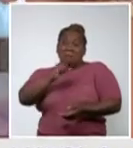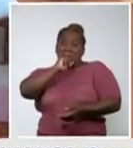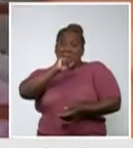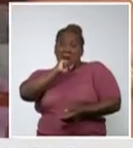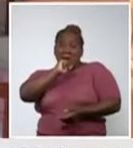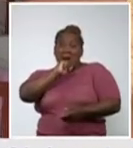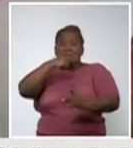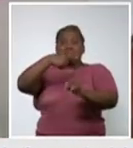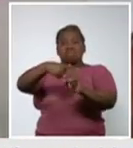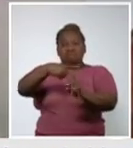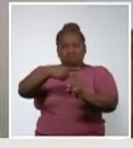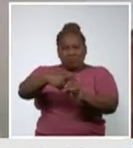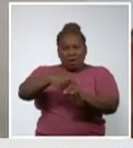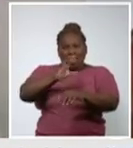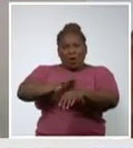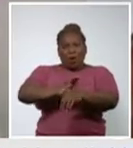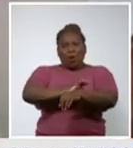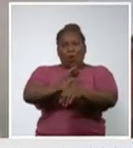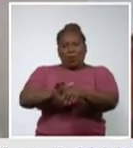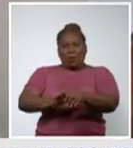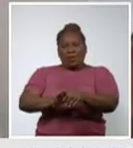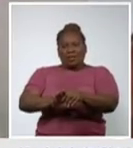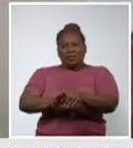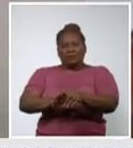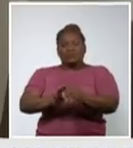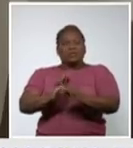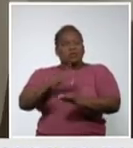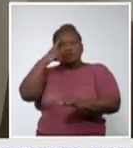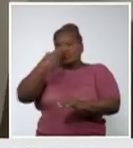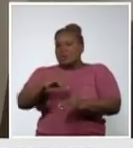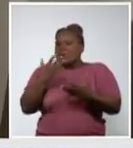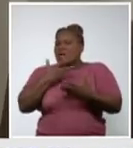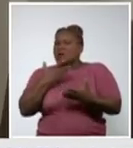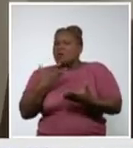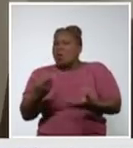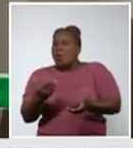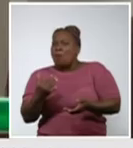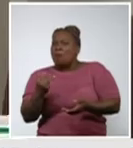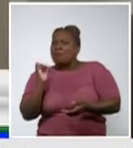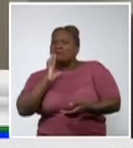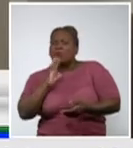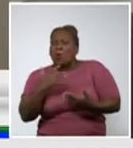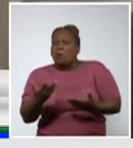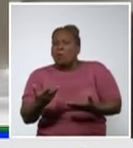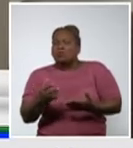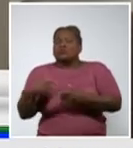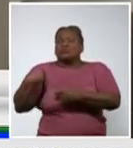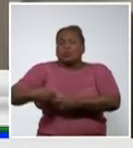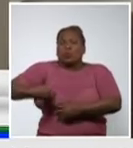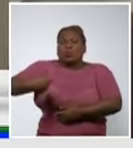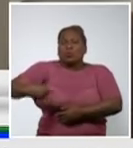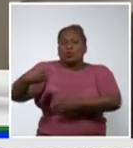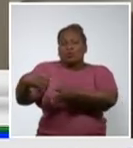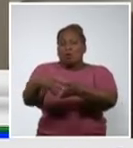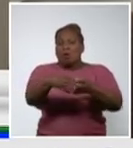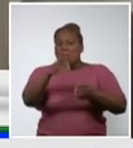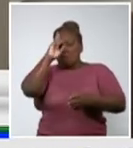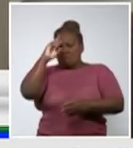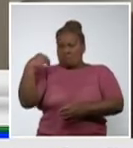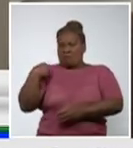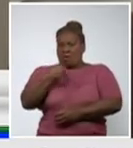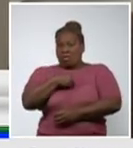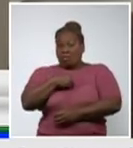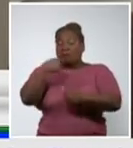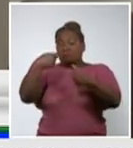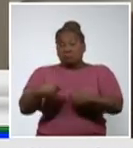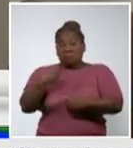la COVID-19 sin fuente precisa de infección. Todos los días se hacían comisiones médicas que tomaban decisiones importantes sobre